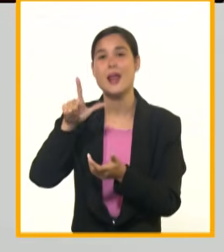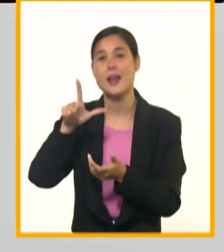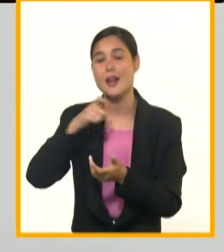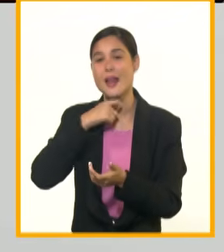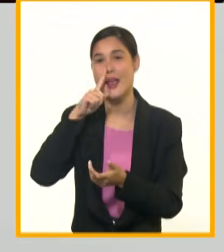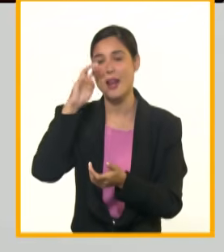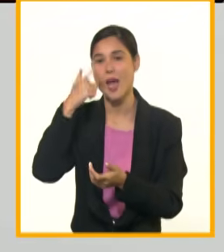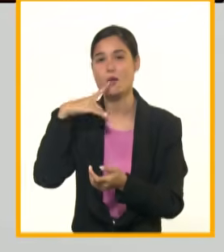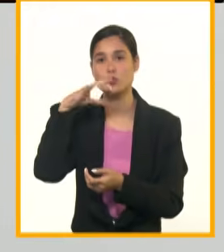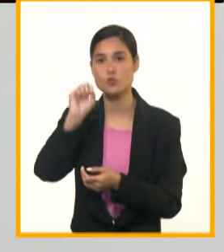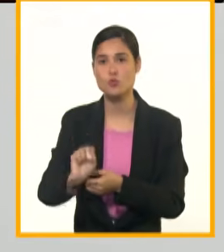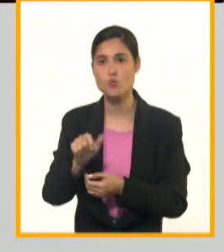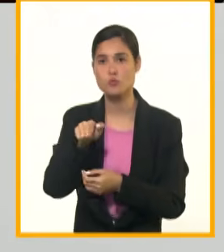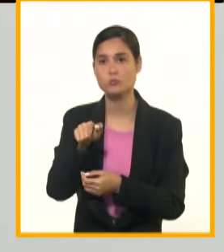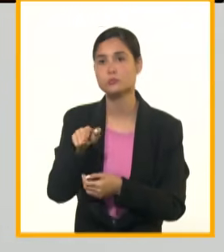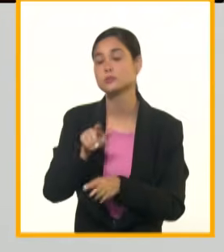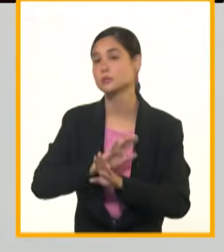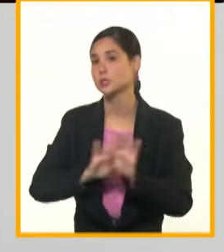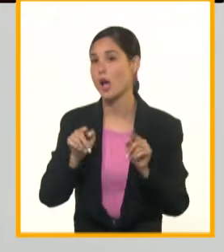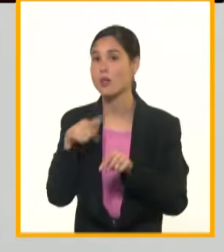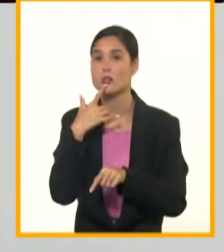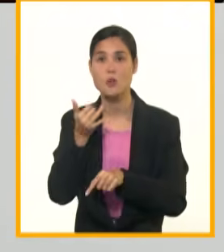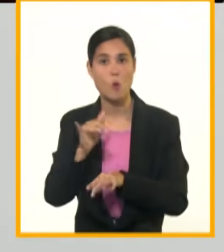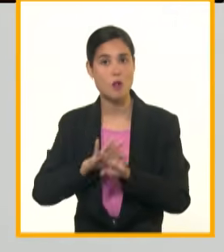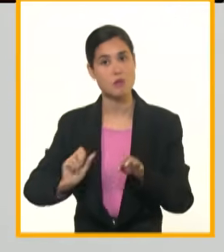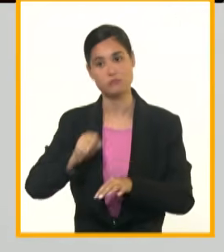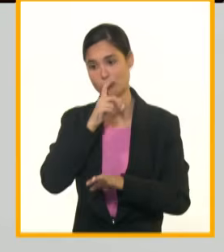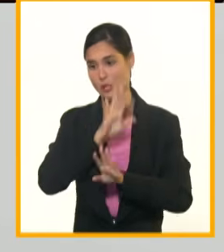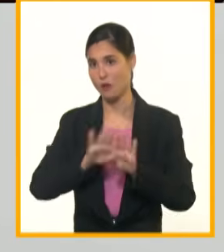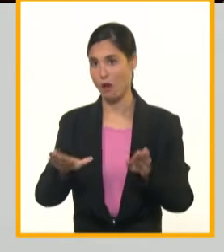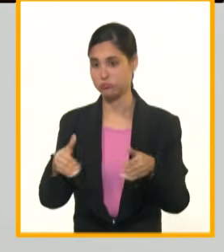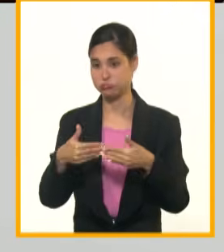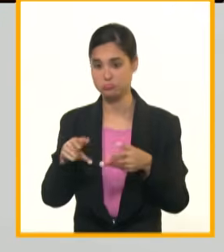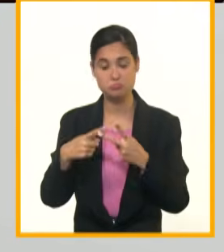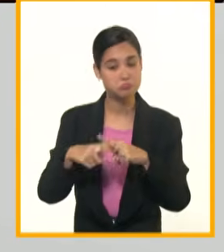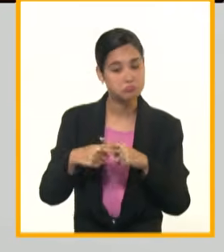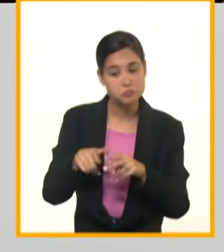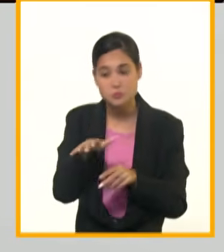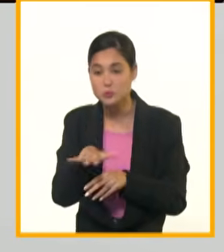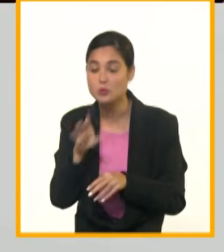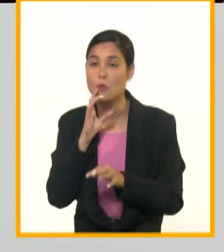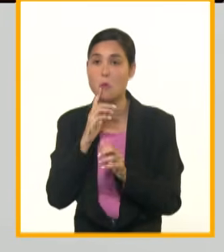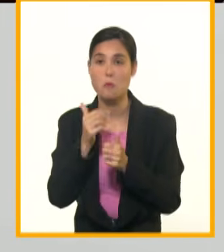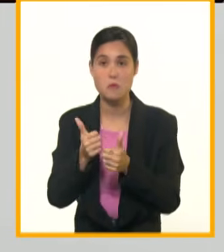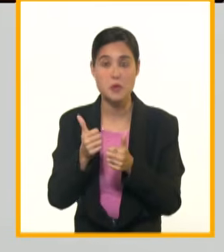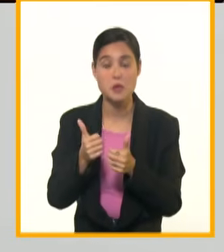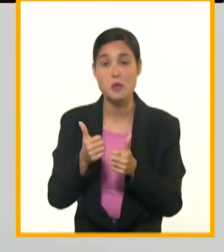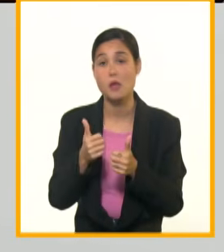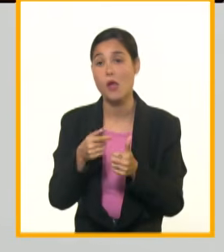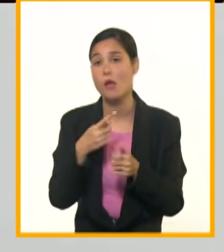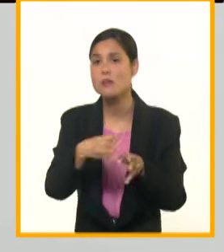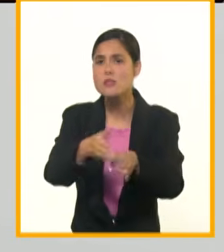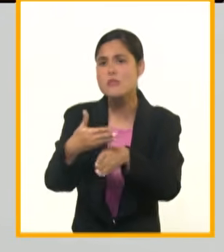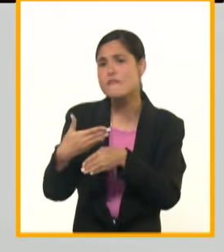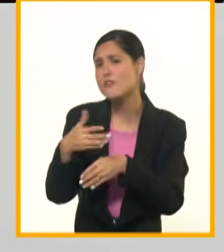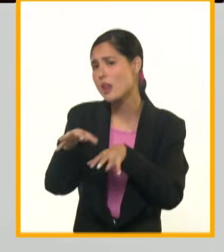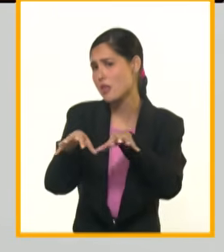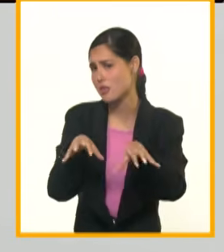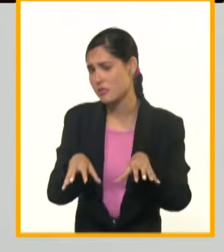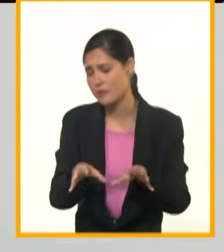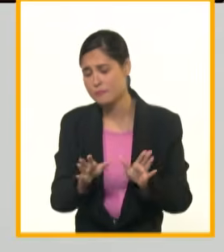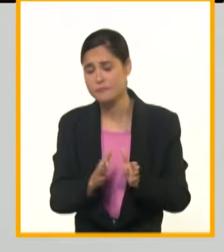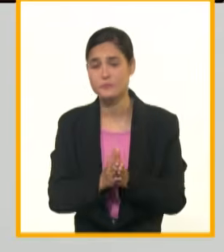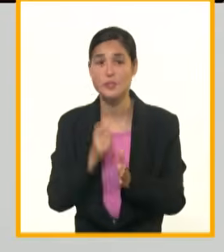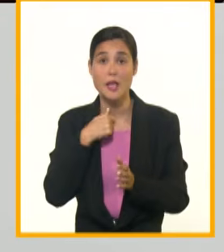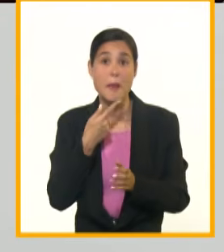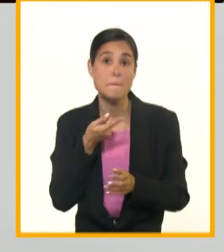próximos días está el parque solar del Gabriel, que también aportaría esto. El resto de las industrias, bueno, el lácteo,